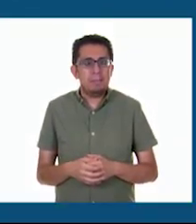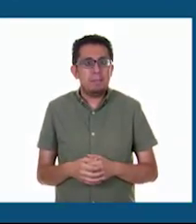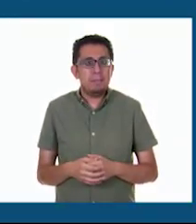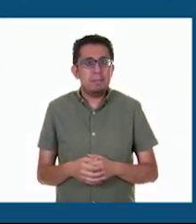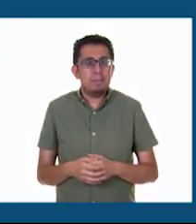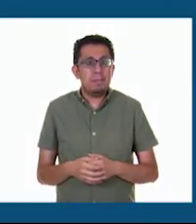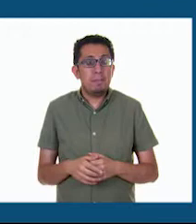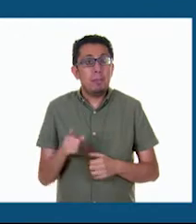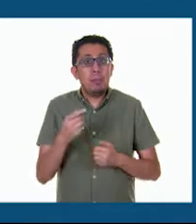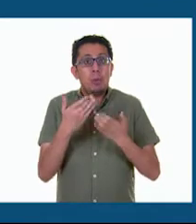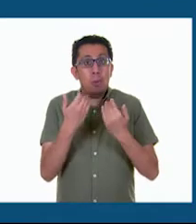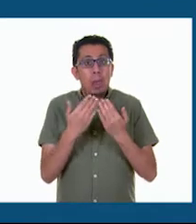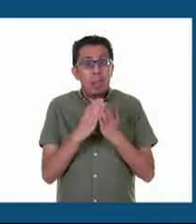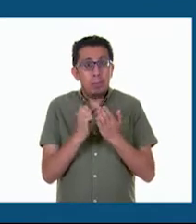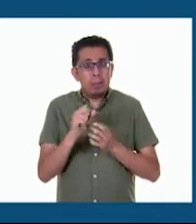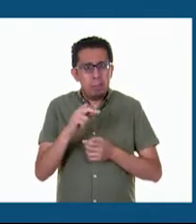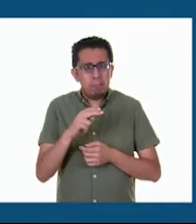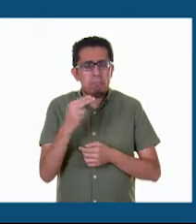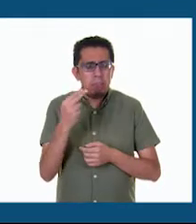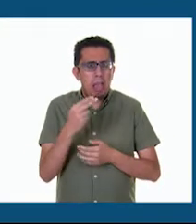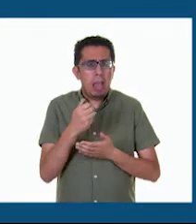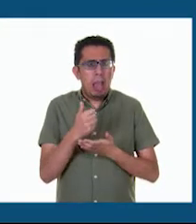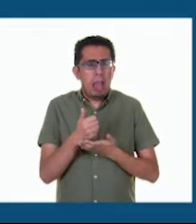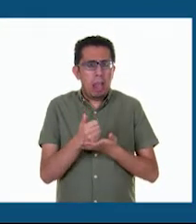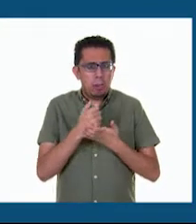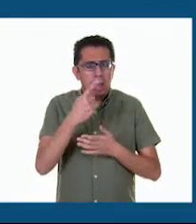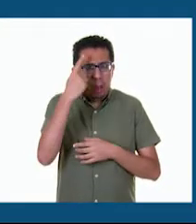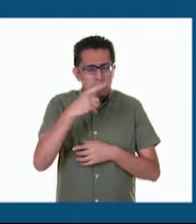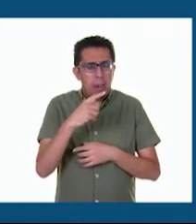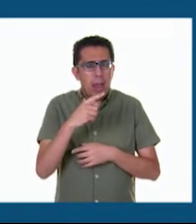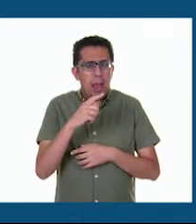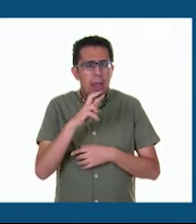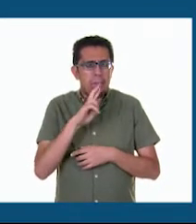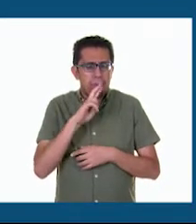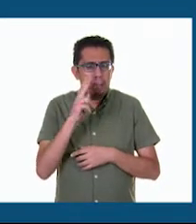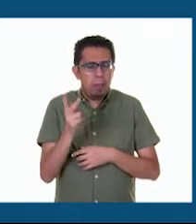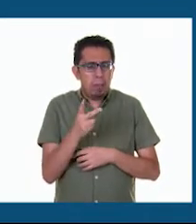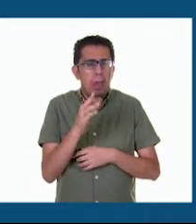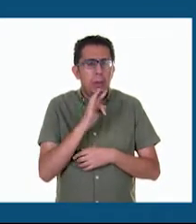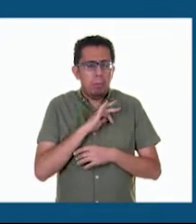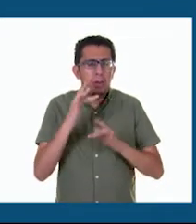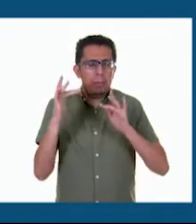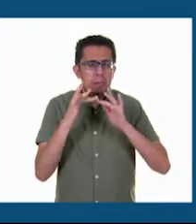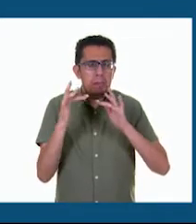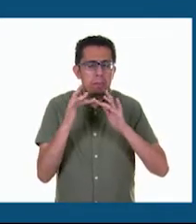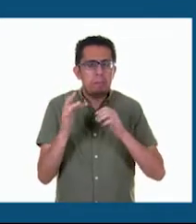Si no tienes el libro de texto o necesitas ayuda para responder las preguntas, contáctanos.